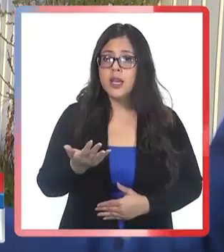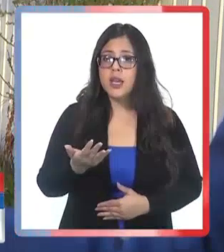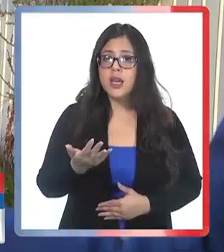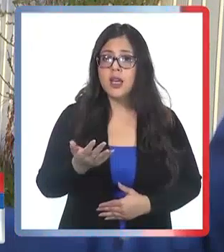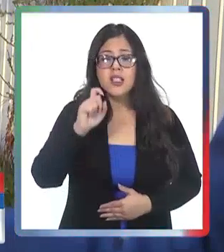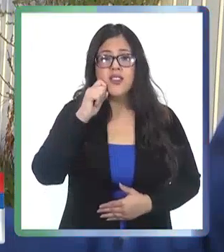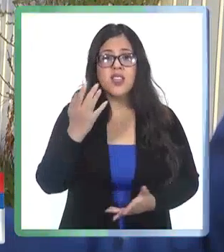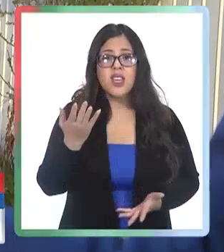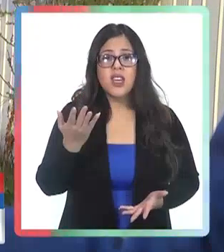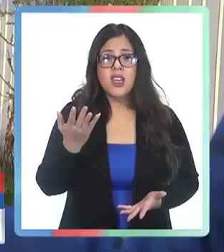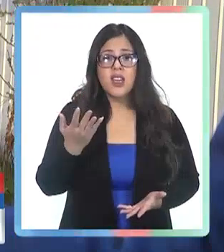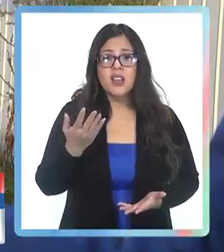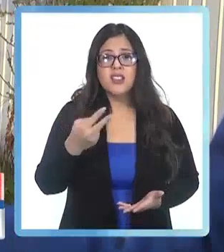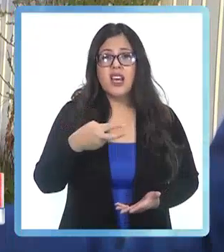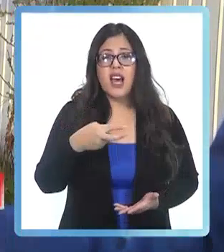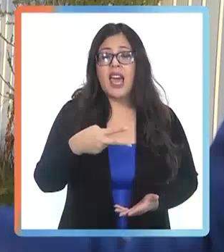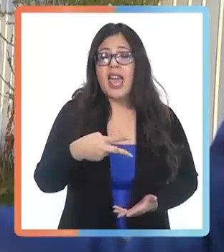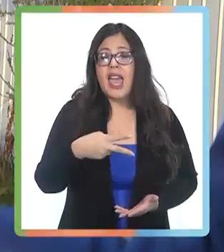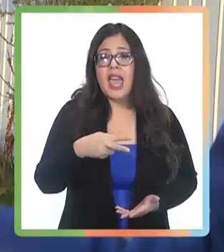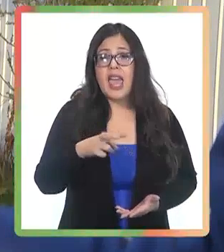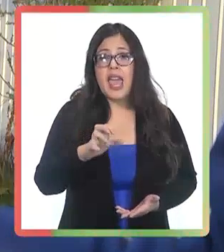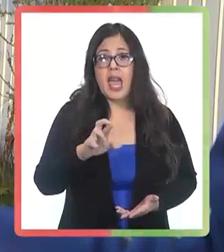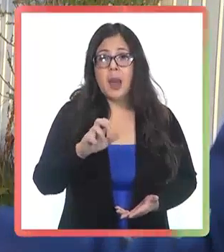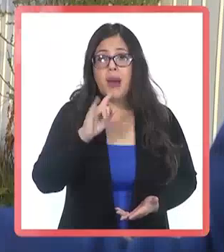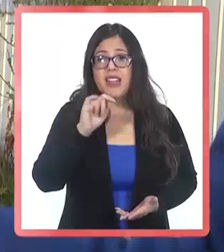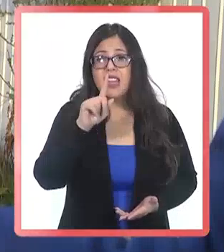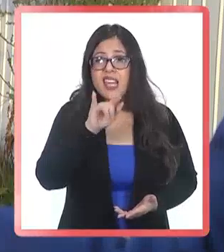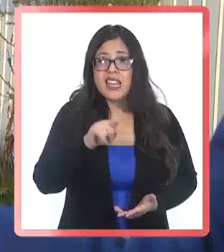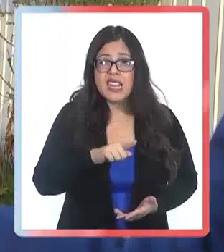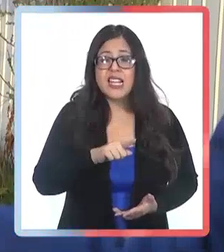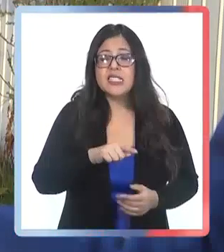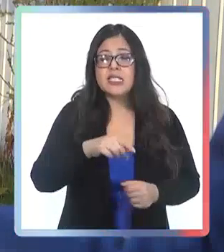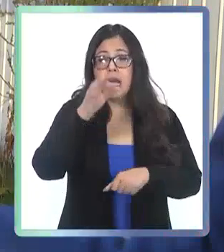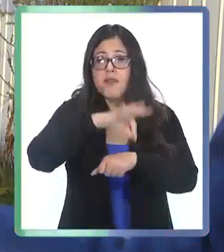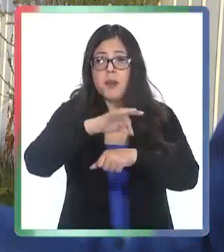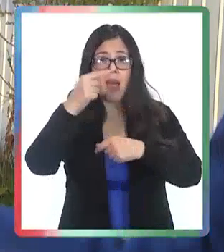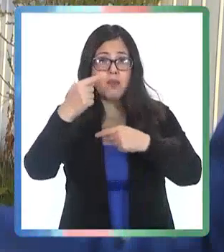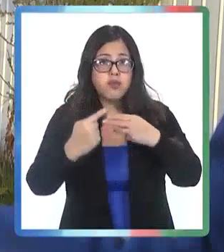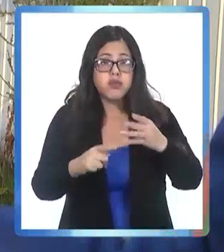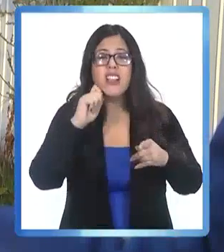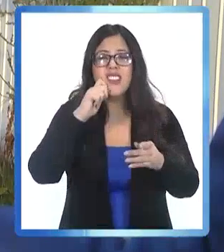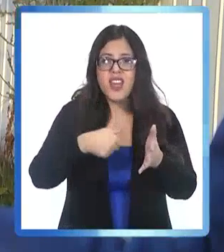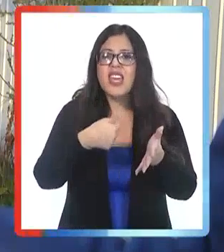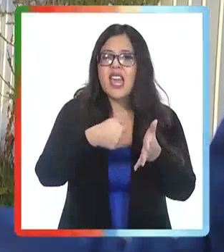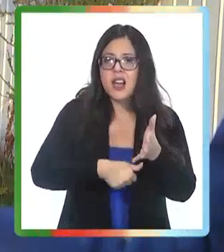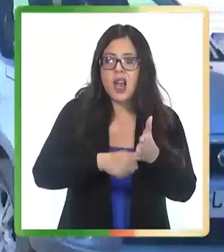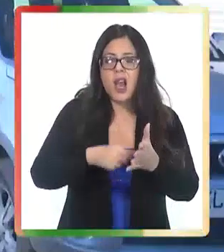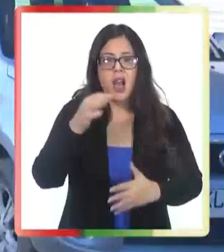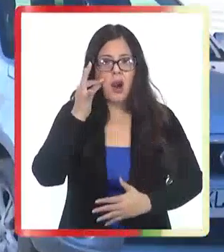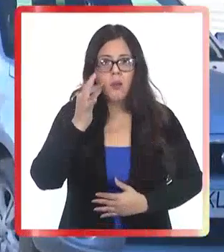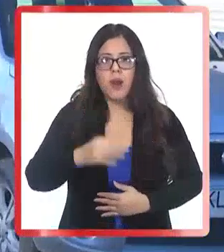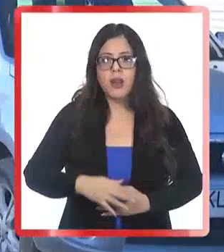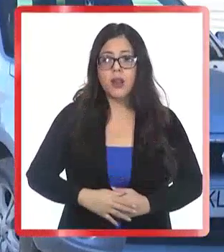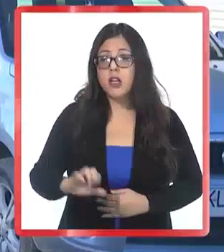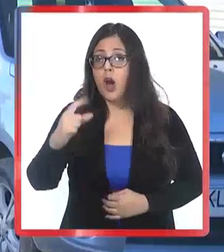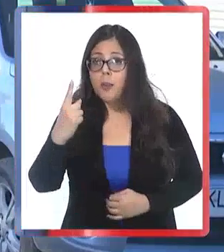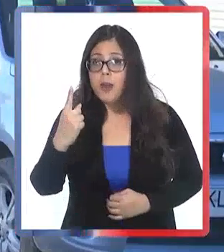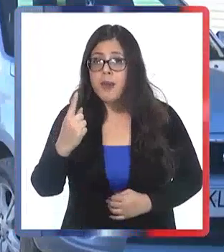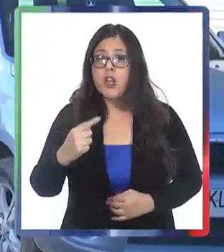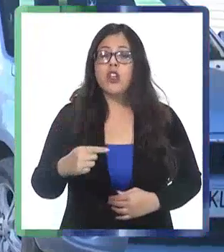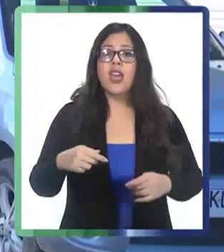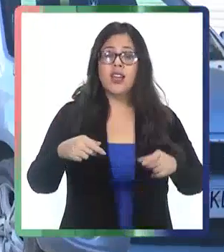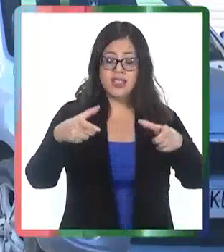que las calles están llenas de hepatitis, tifoidea y todo tipo de enfermedades que hay, porque eso es lo que trae la caca humana. Lo primero